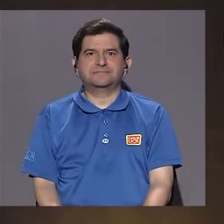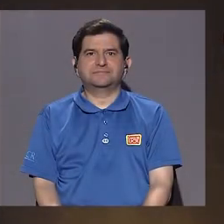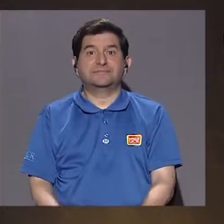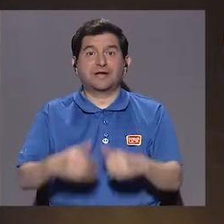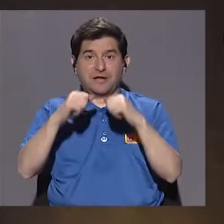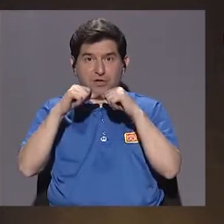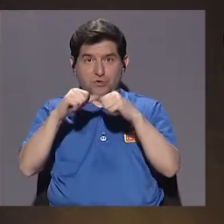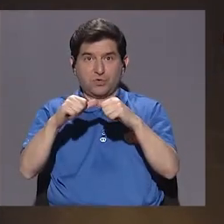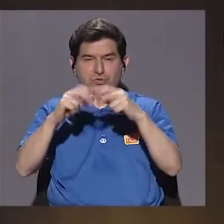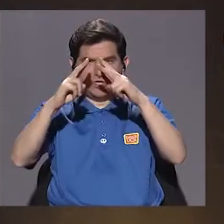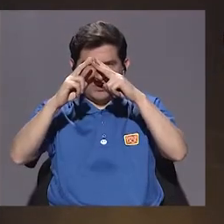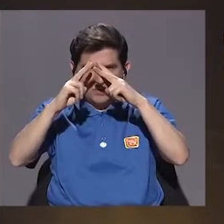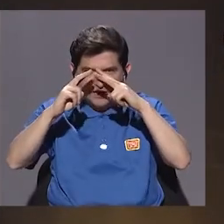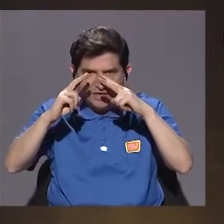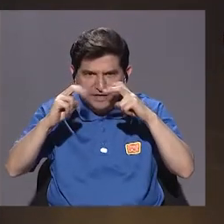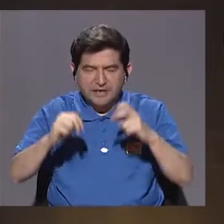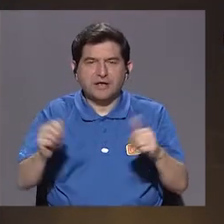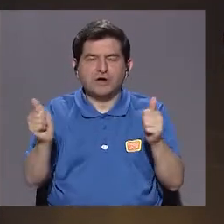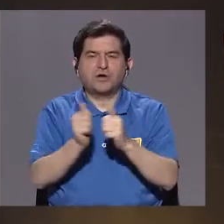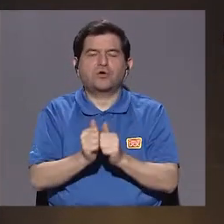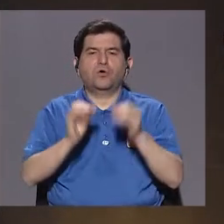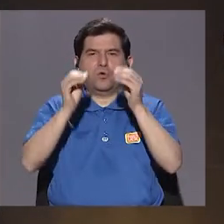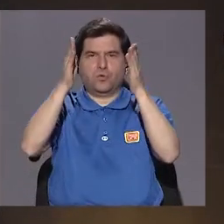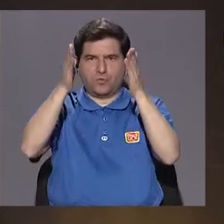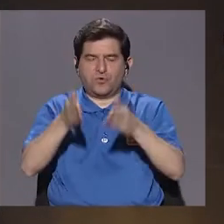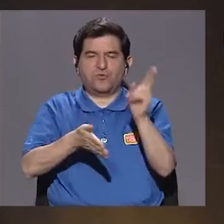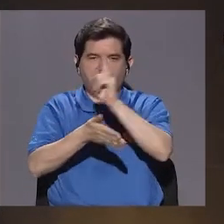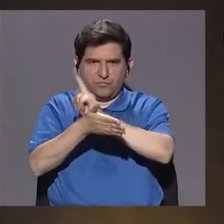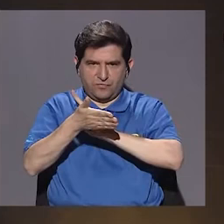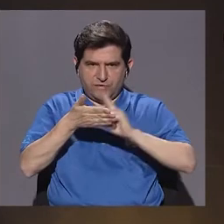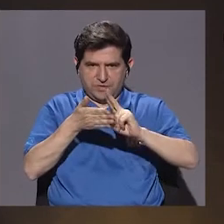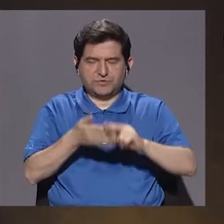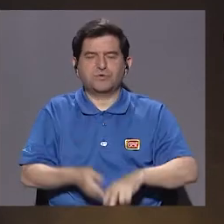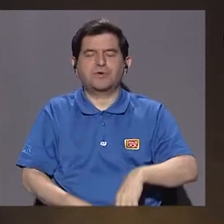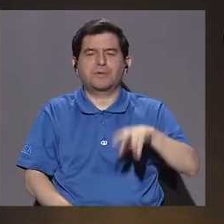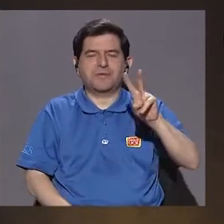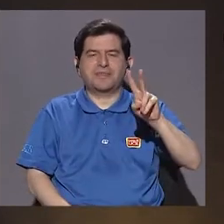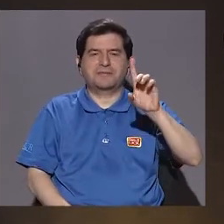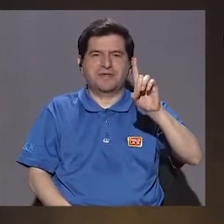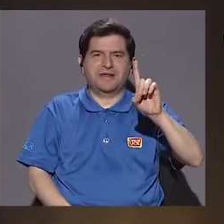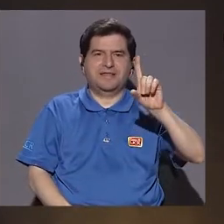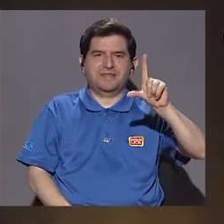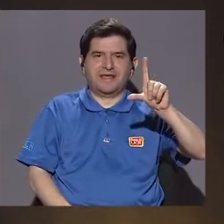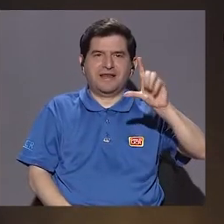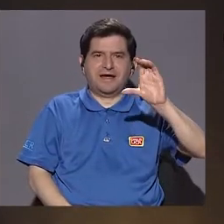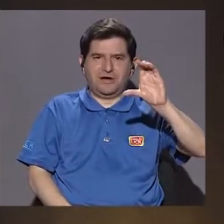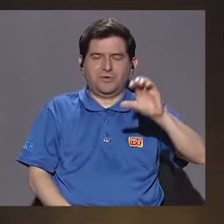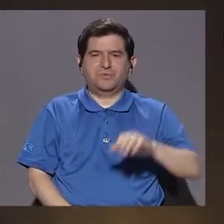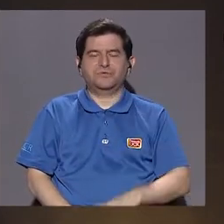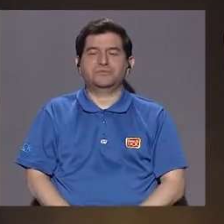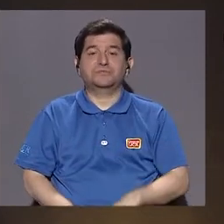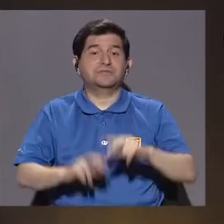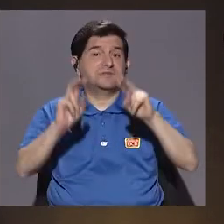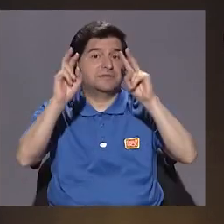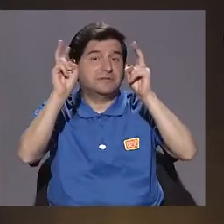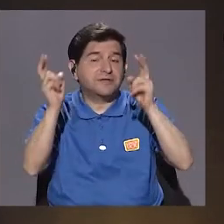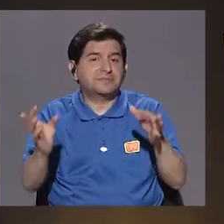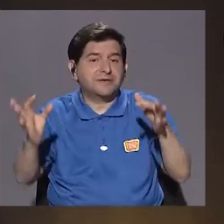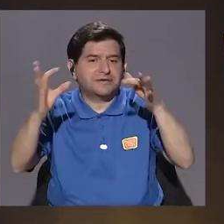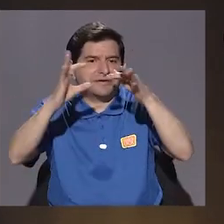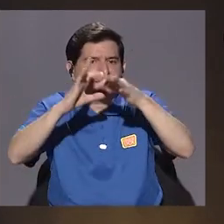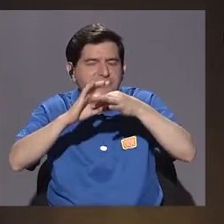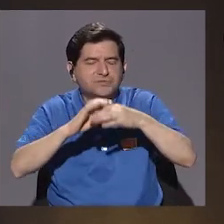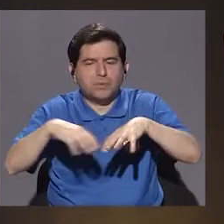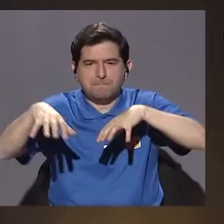continuamos analizando con el catedrático universitario don vladimir de la cruz el tema sobre